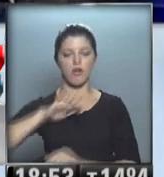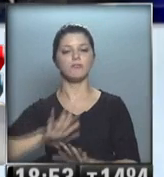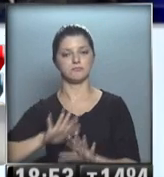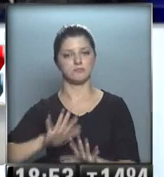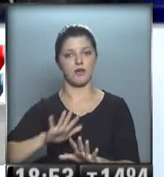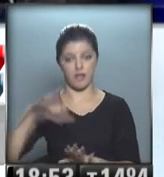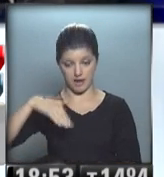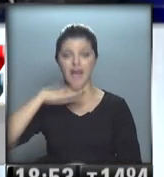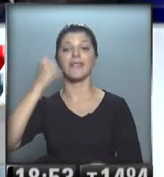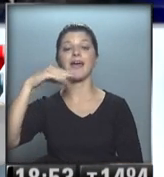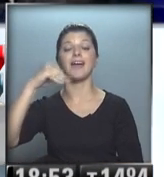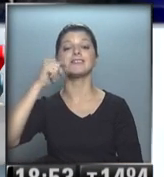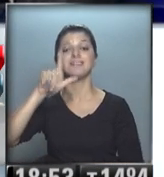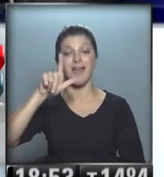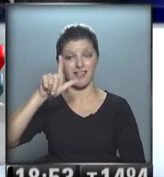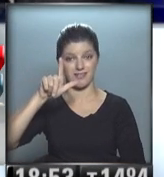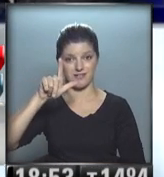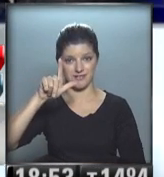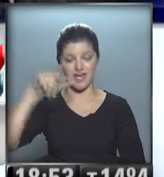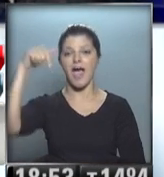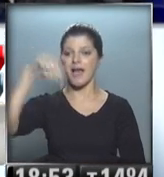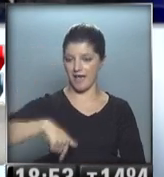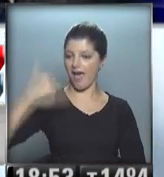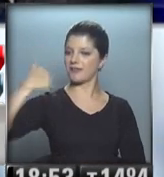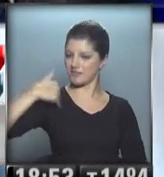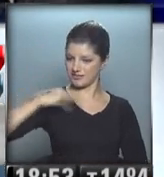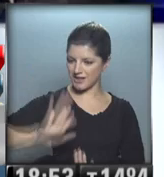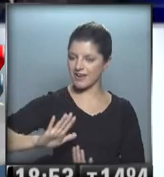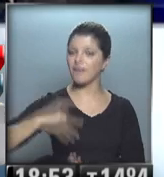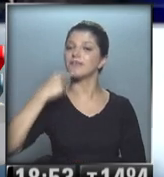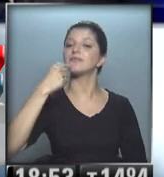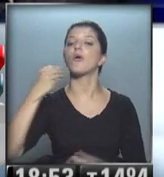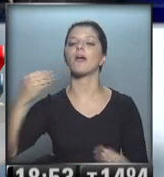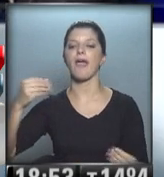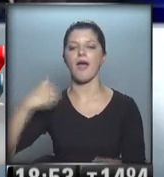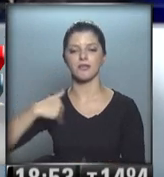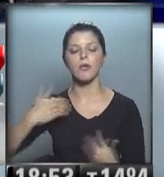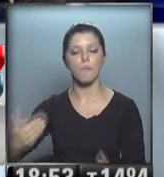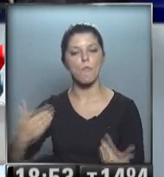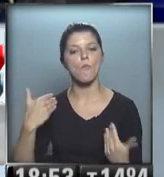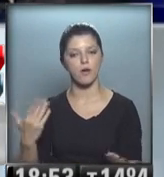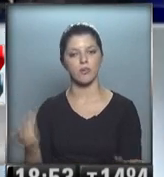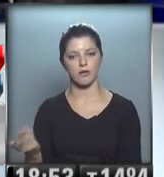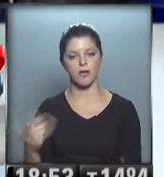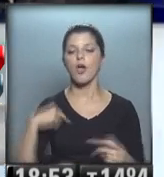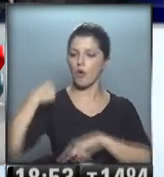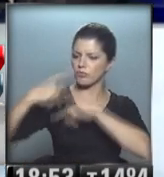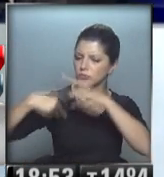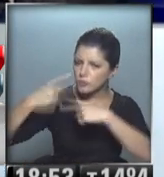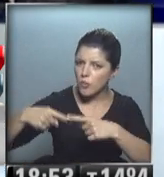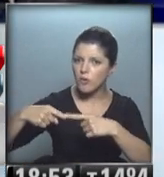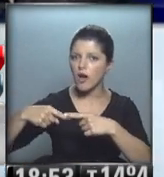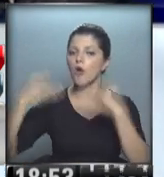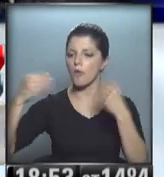desde Hachal, provincia de San Juan, República Argentina, decimos que la Argentina puede, que la Argentina sigue por el camino de